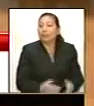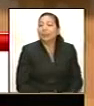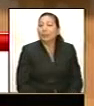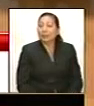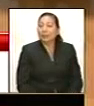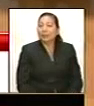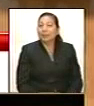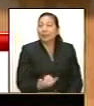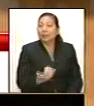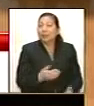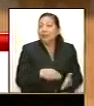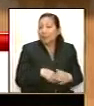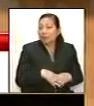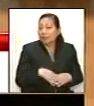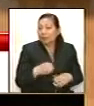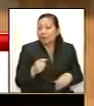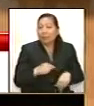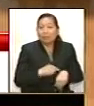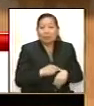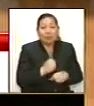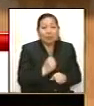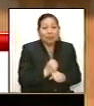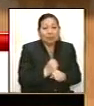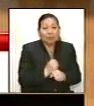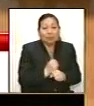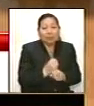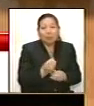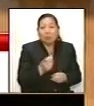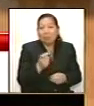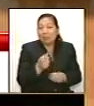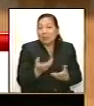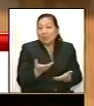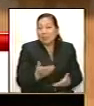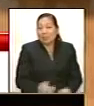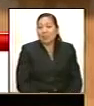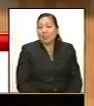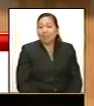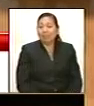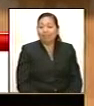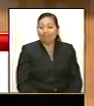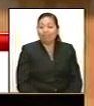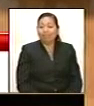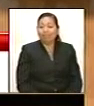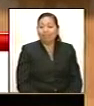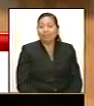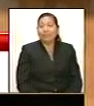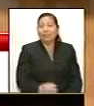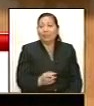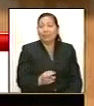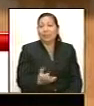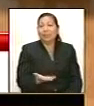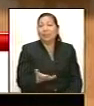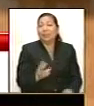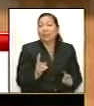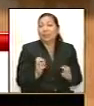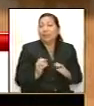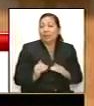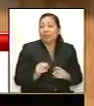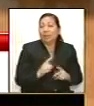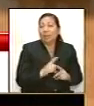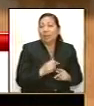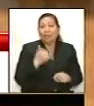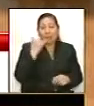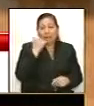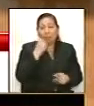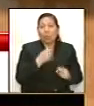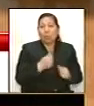Entonces, eso es quitarle a veces horas a tu trabajo, a lo que tú haces como ciudadano común. Entonces, sí, es el tema de la línea 100, me parece